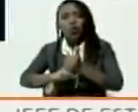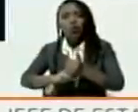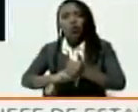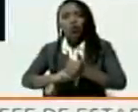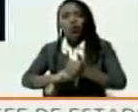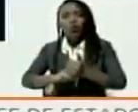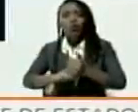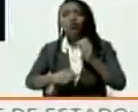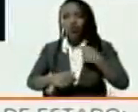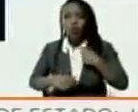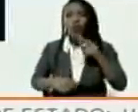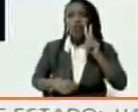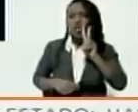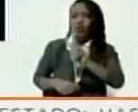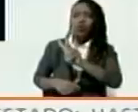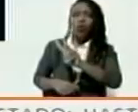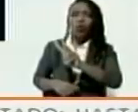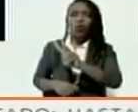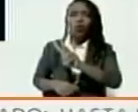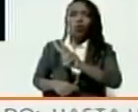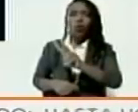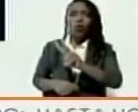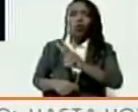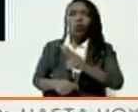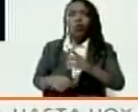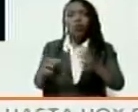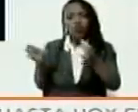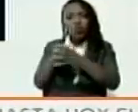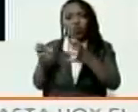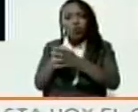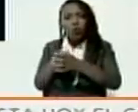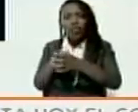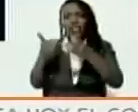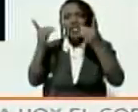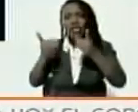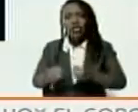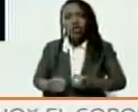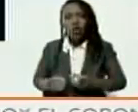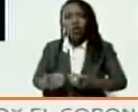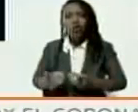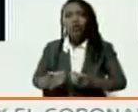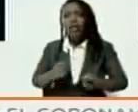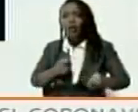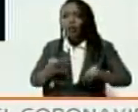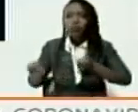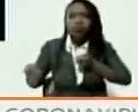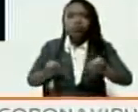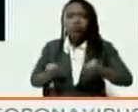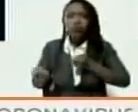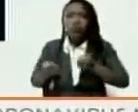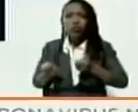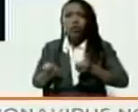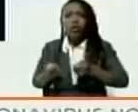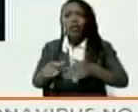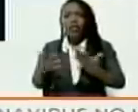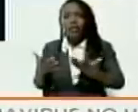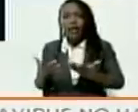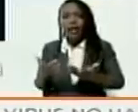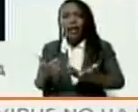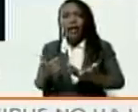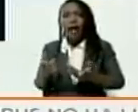Ya he visto un conjunto de decisiones de acción, de exenciones de impuestos,